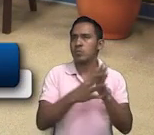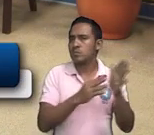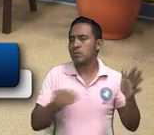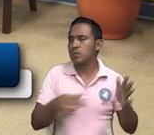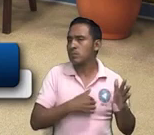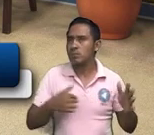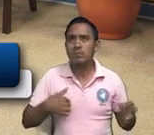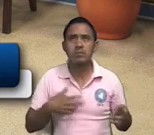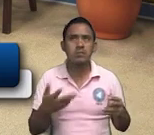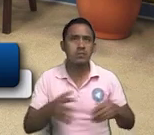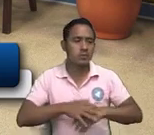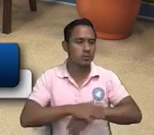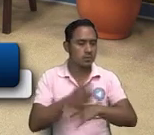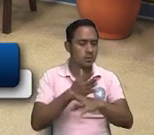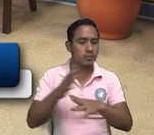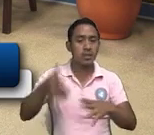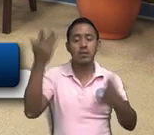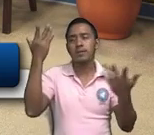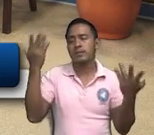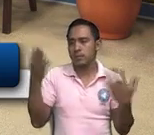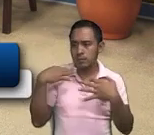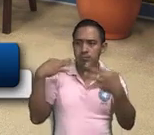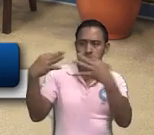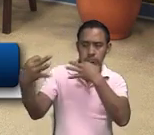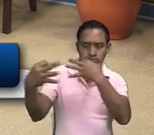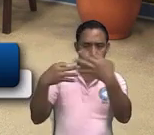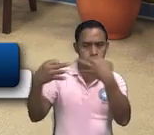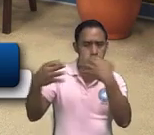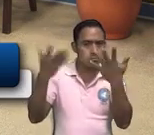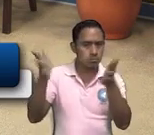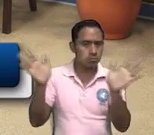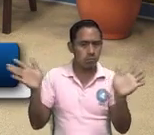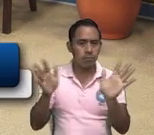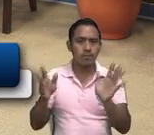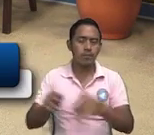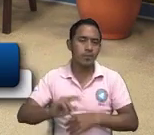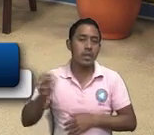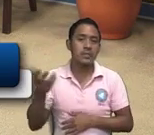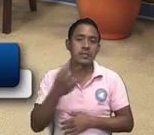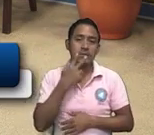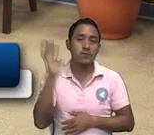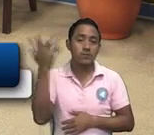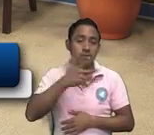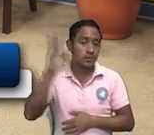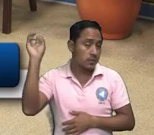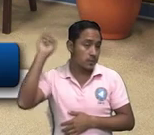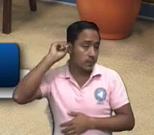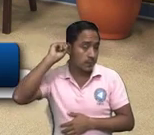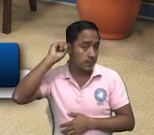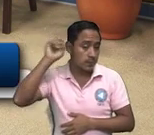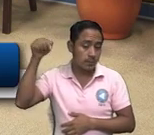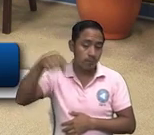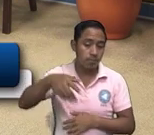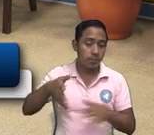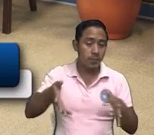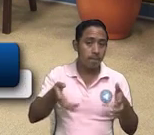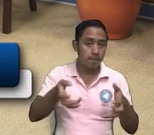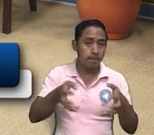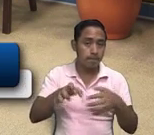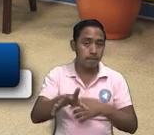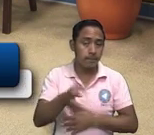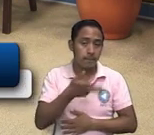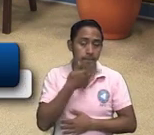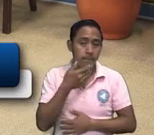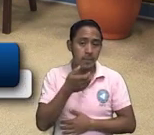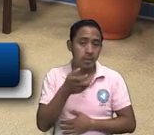doctor? Ya me lo explicó en el caso del murciélago al perro, pero de los